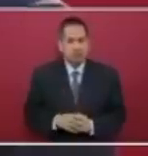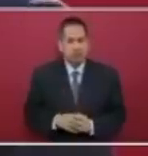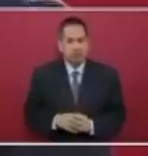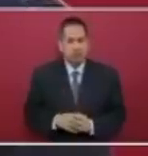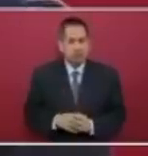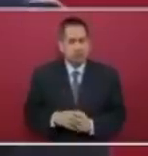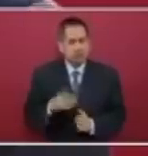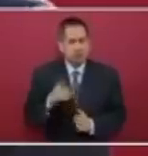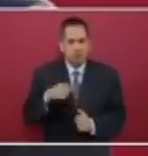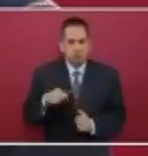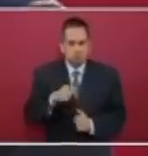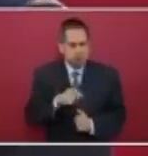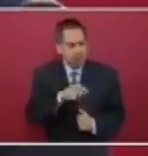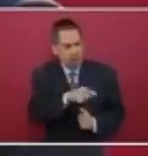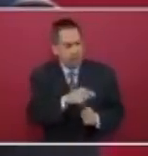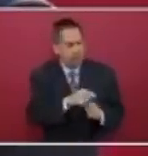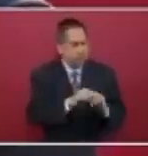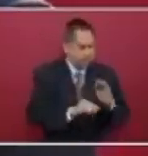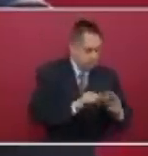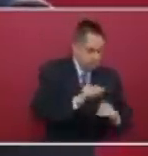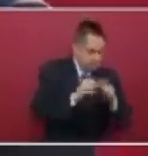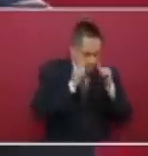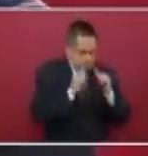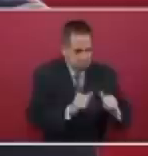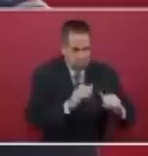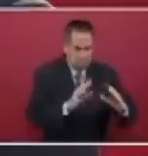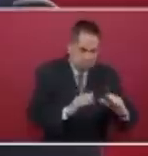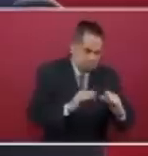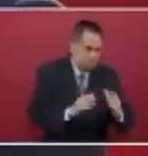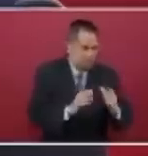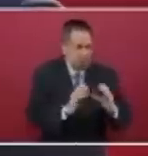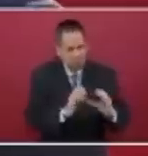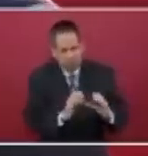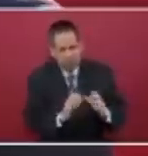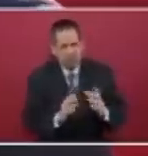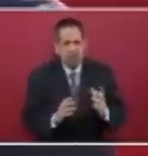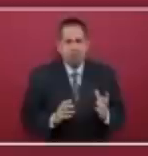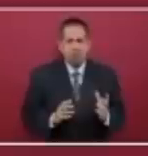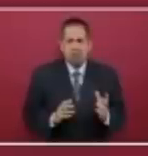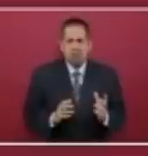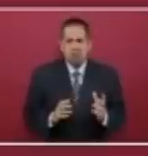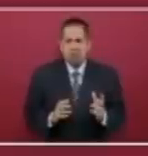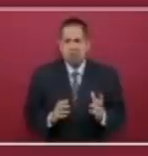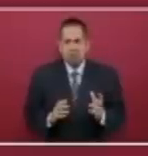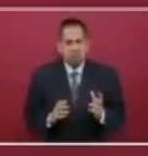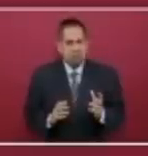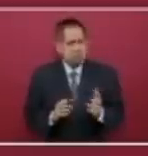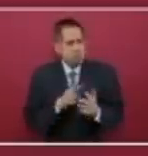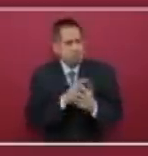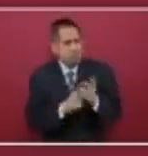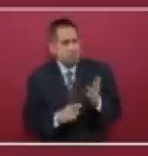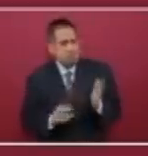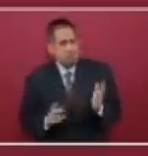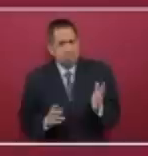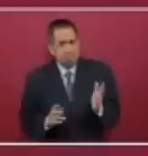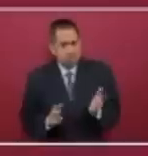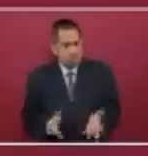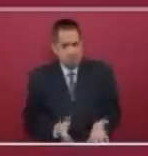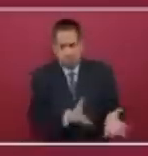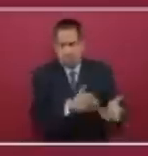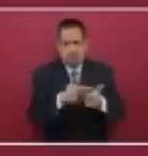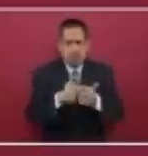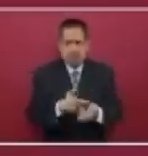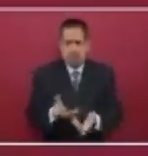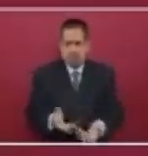lo entretienen le enseñan lo cuidan adelante